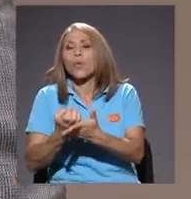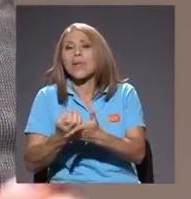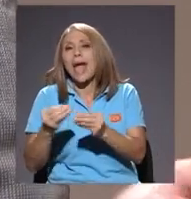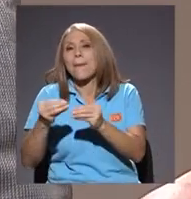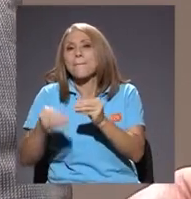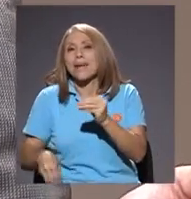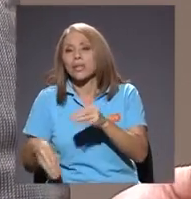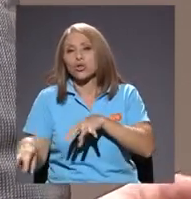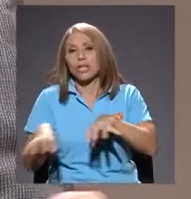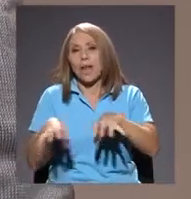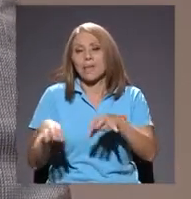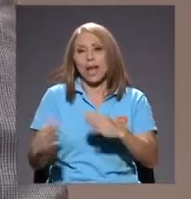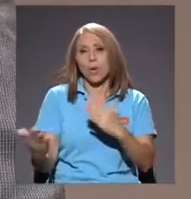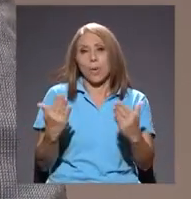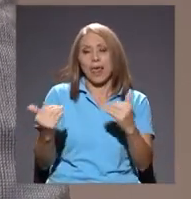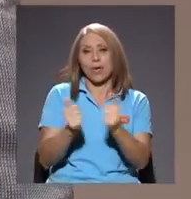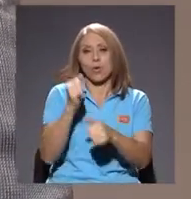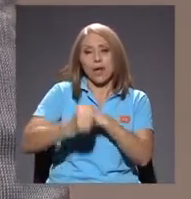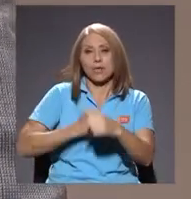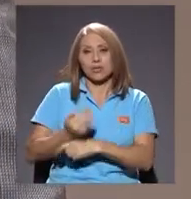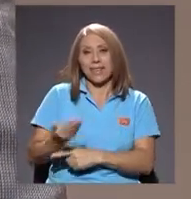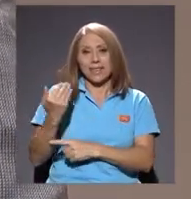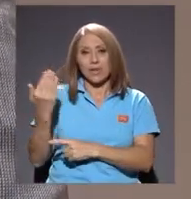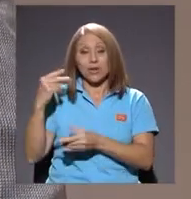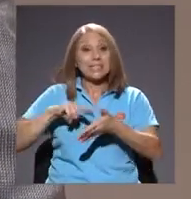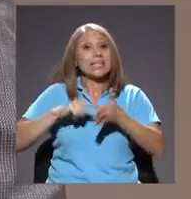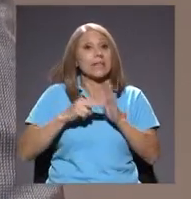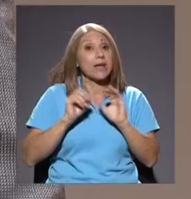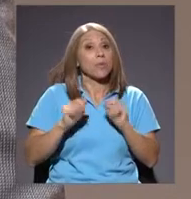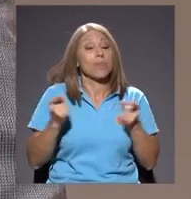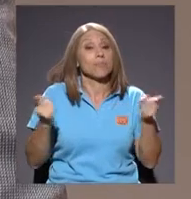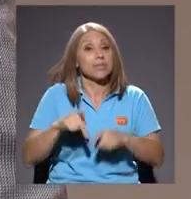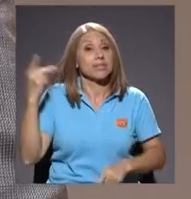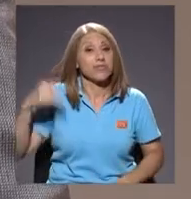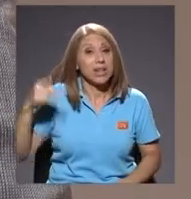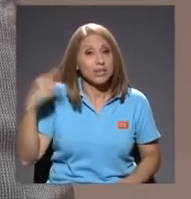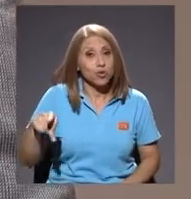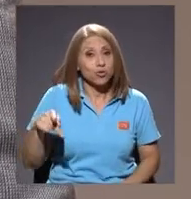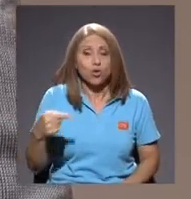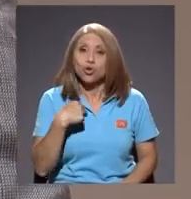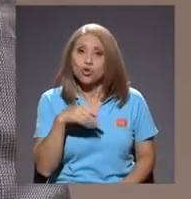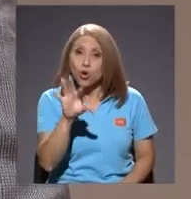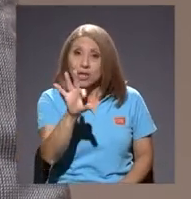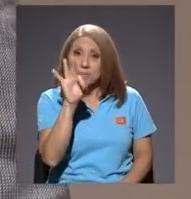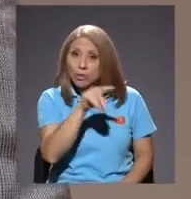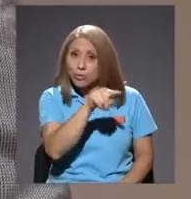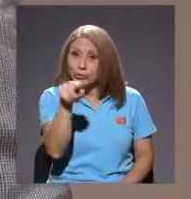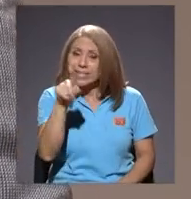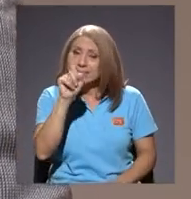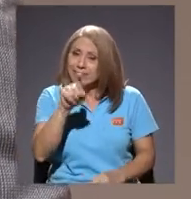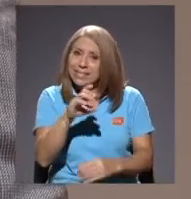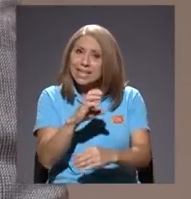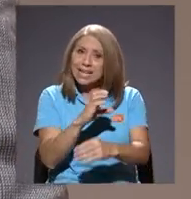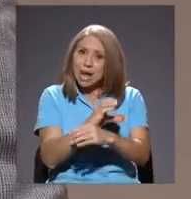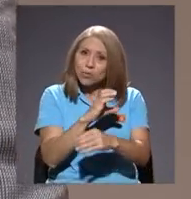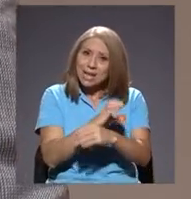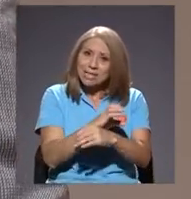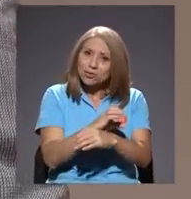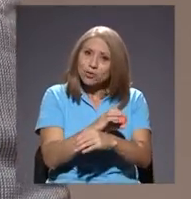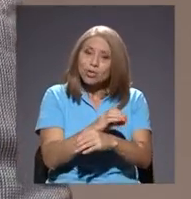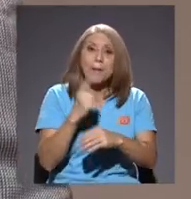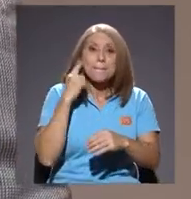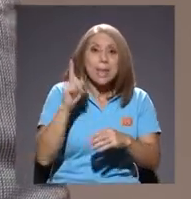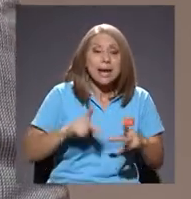que hemos visto en años anteriores lo cual plantea riesgos invito a la gente entonces a que sea cautelosa tanto en sus decisiones de gasto